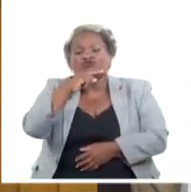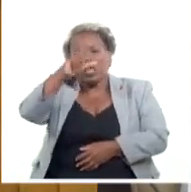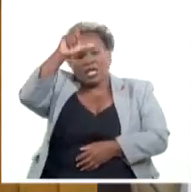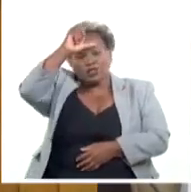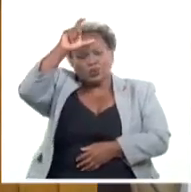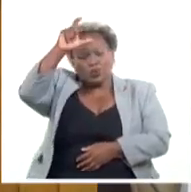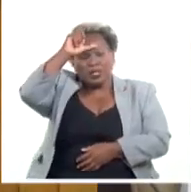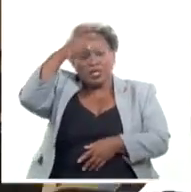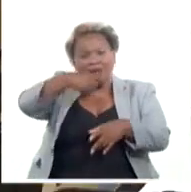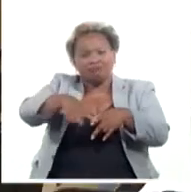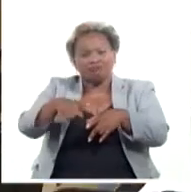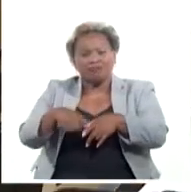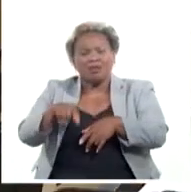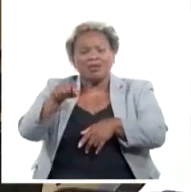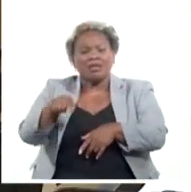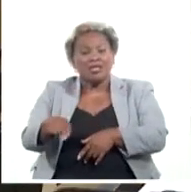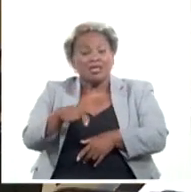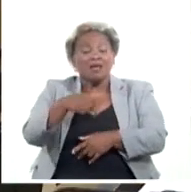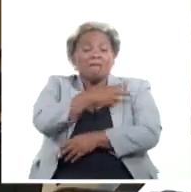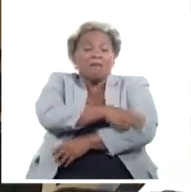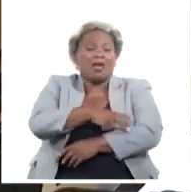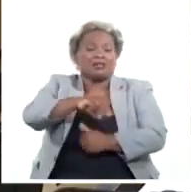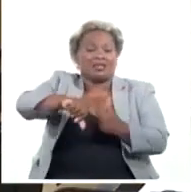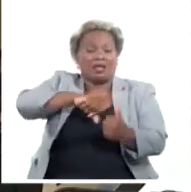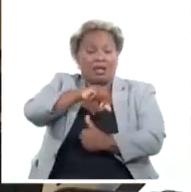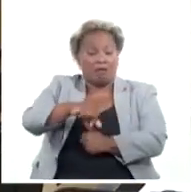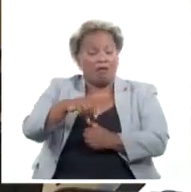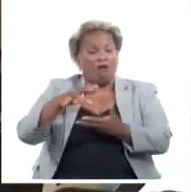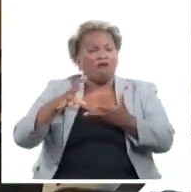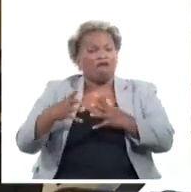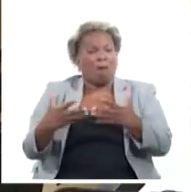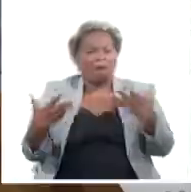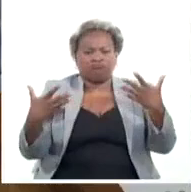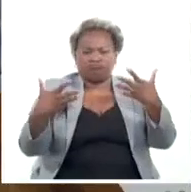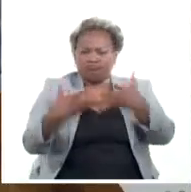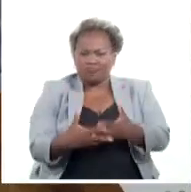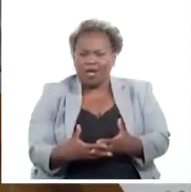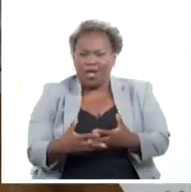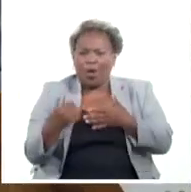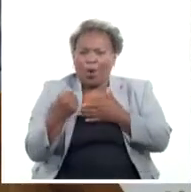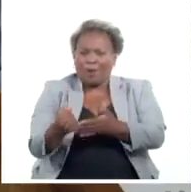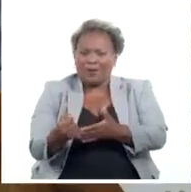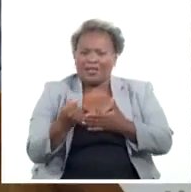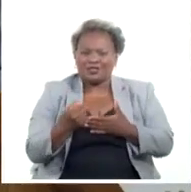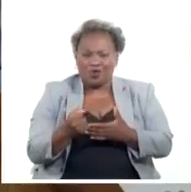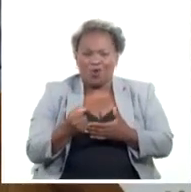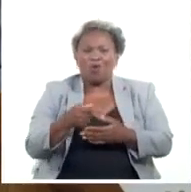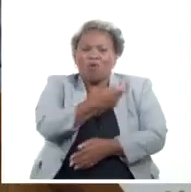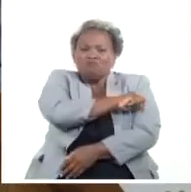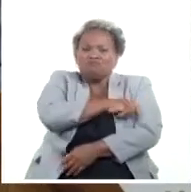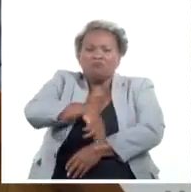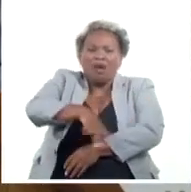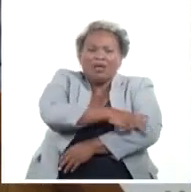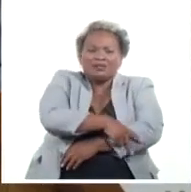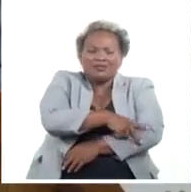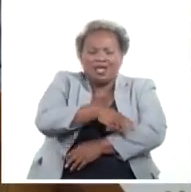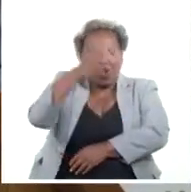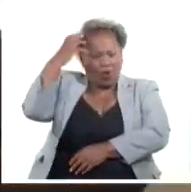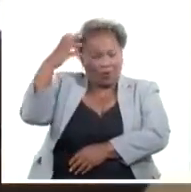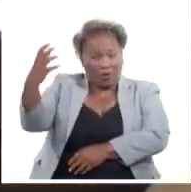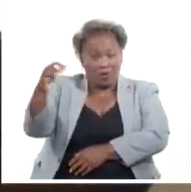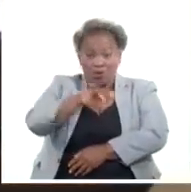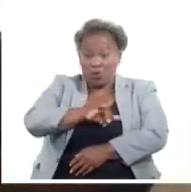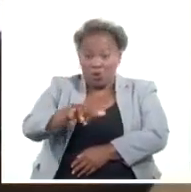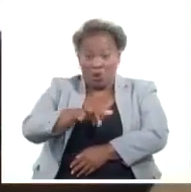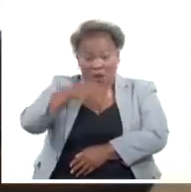del Caribe y la manera en que se afianzan los lazos de amistad y cooperación con esos pueblos y gobiernos. En el ámbito nacional, el